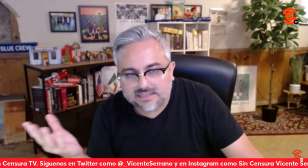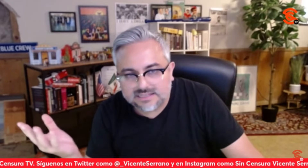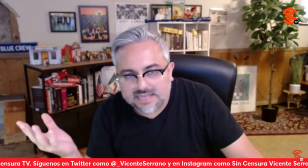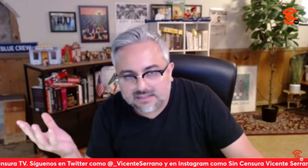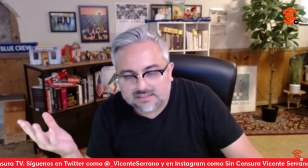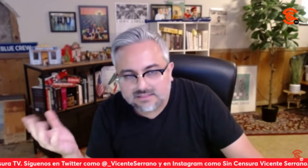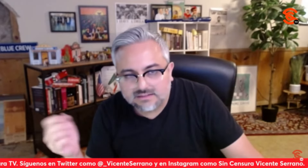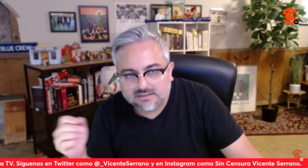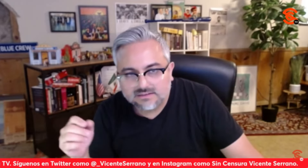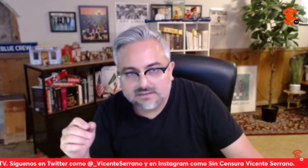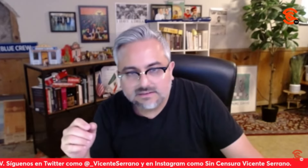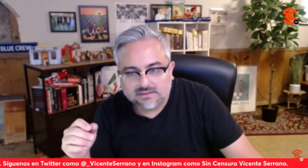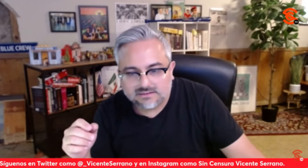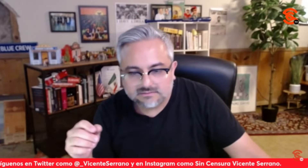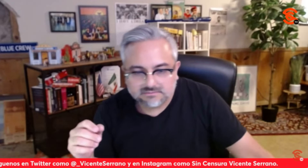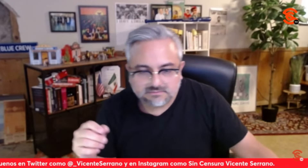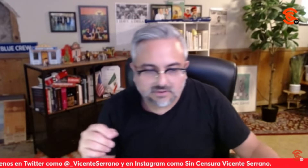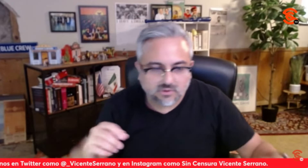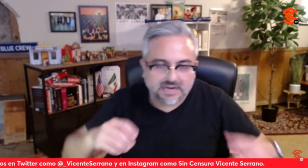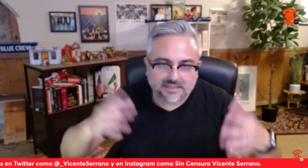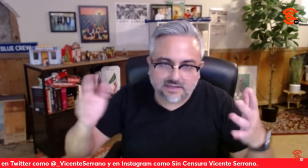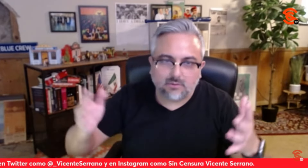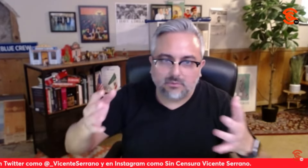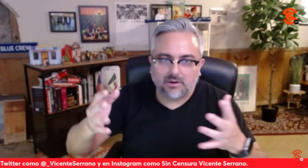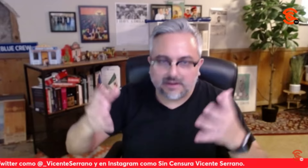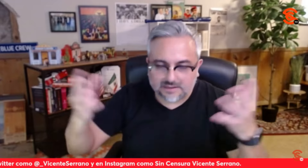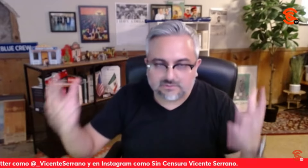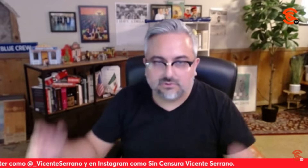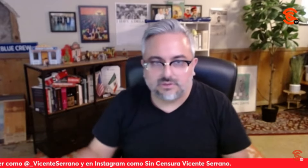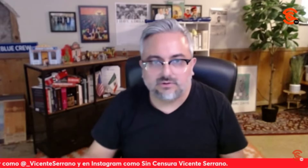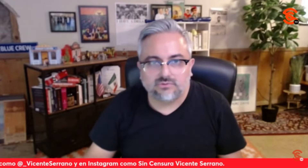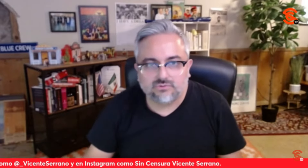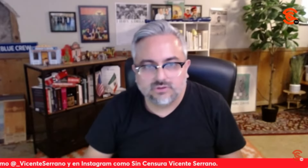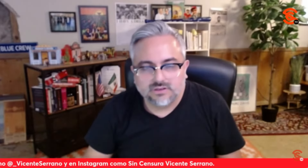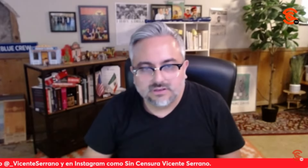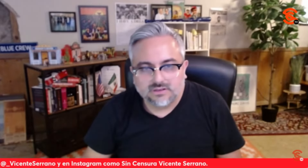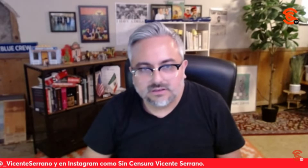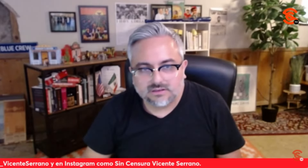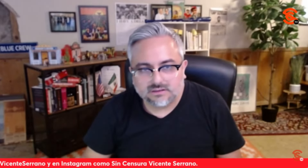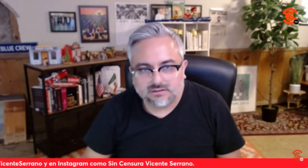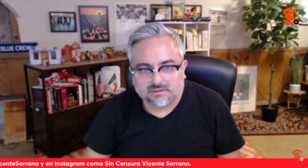tener dignidad, en lugar de, como el resto de los